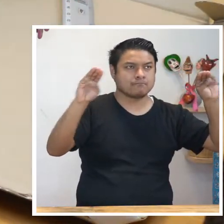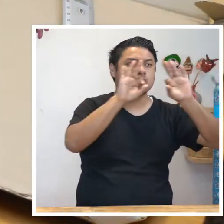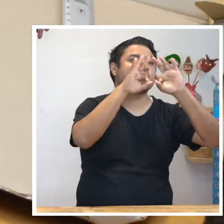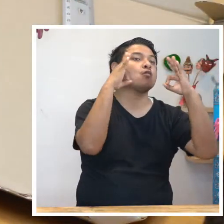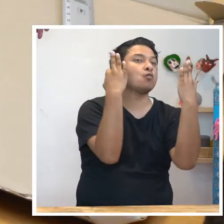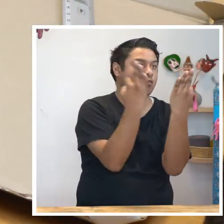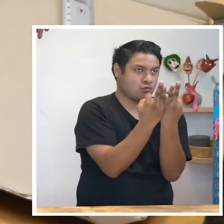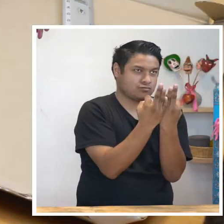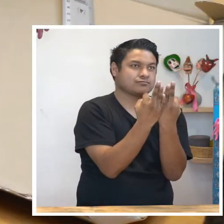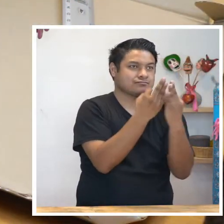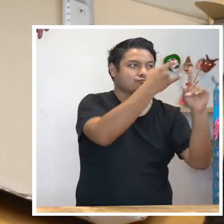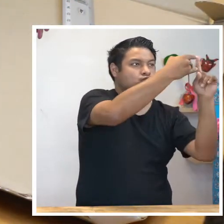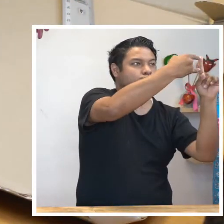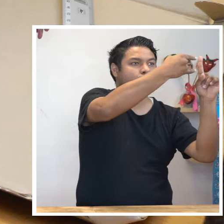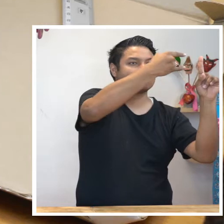medir